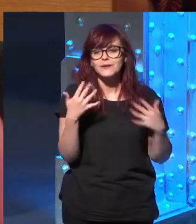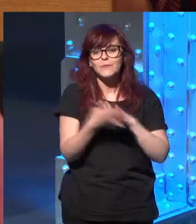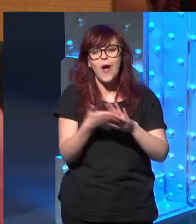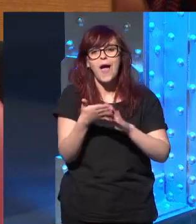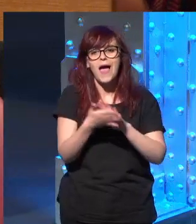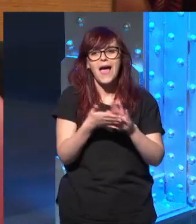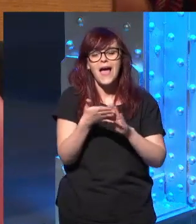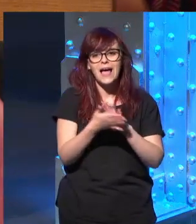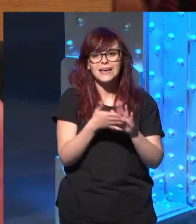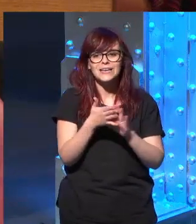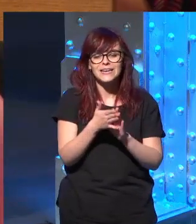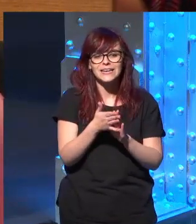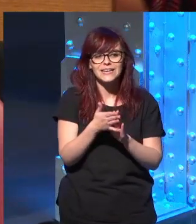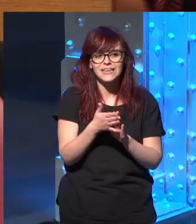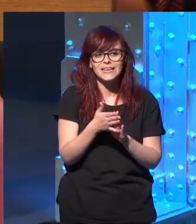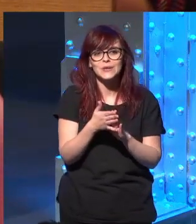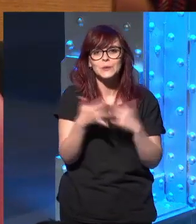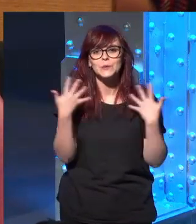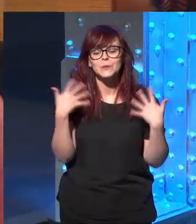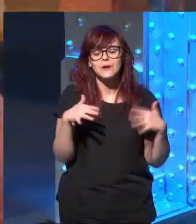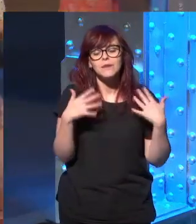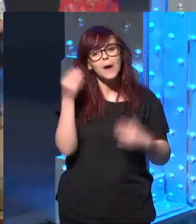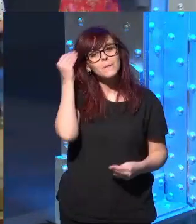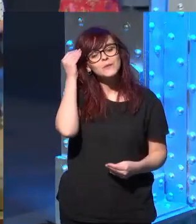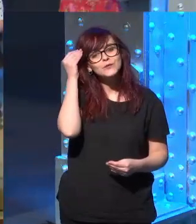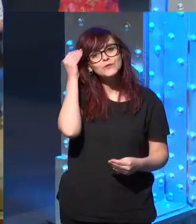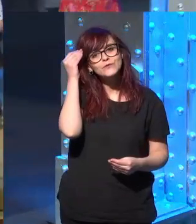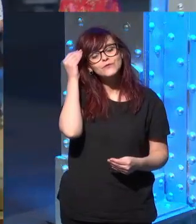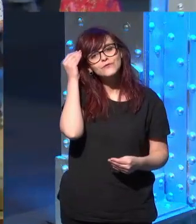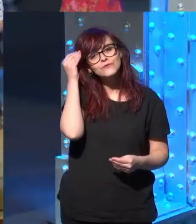Hablabas mucho. Sí, hablaba mucho. Es el gran tema. Creo que